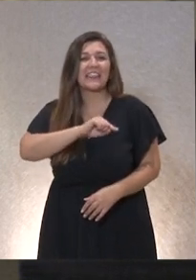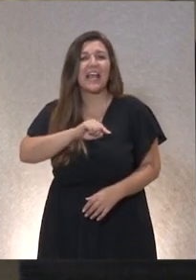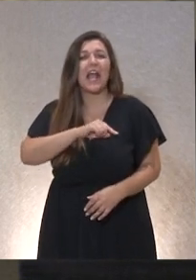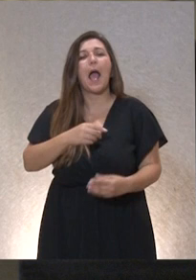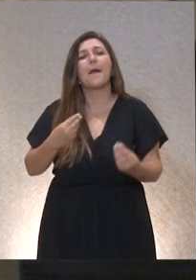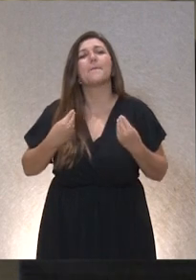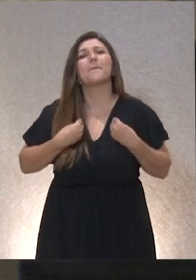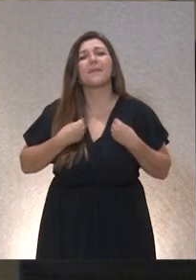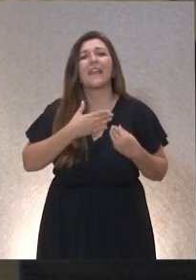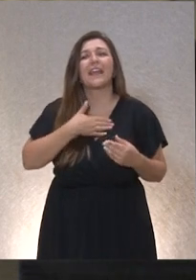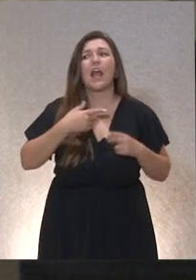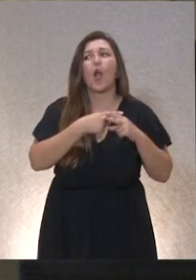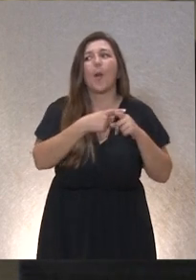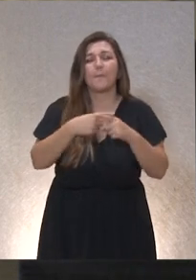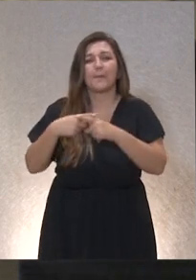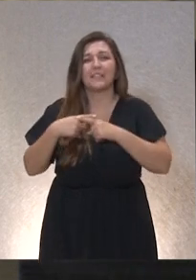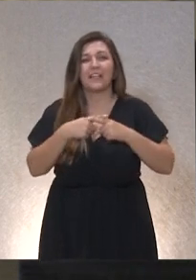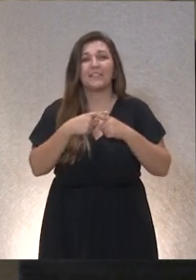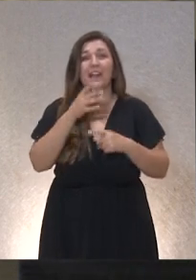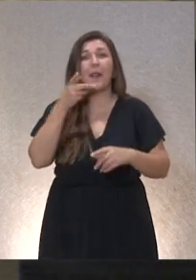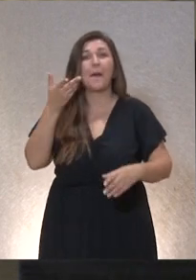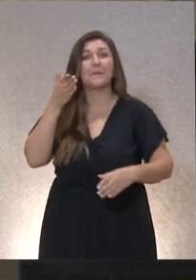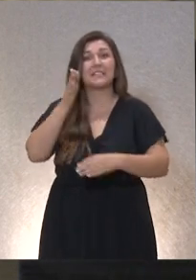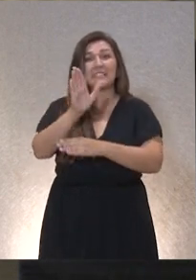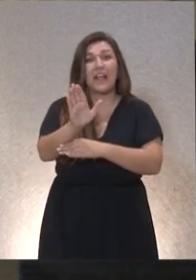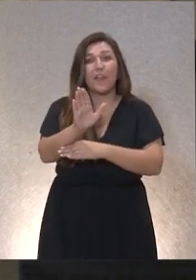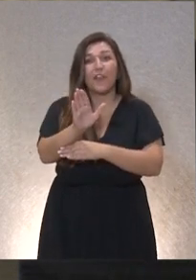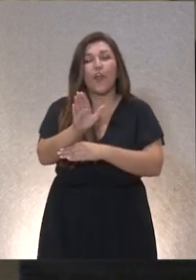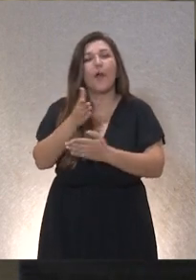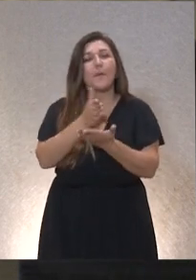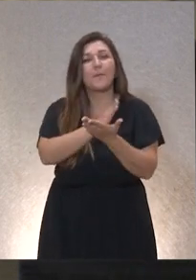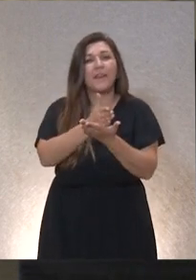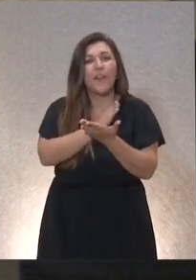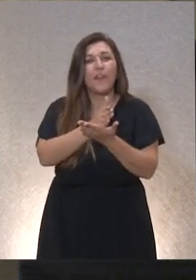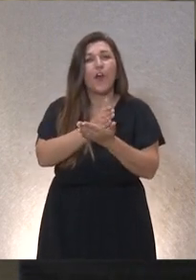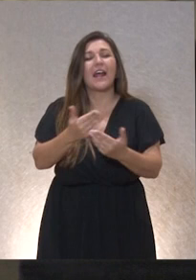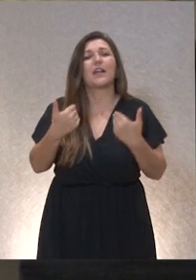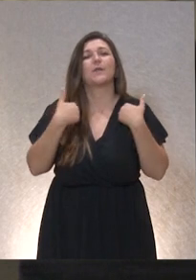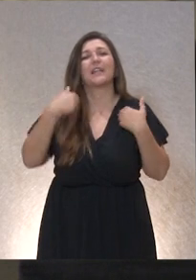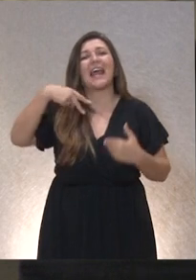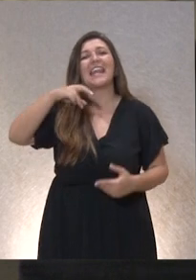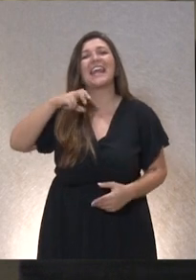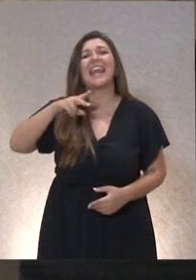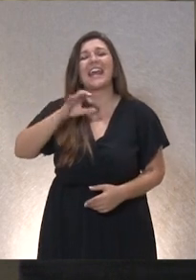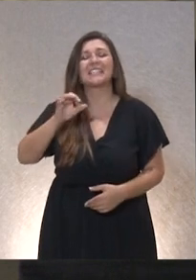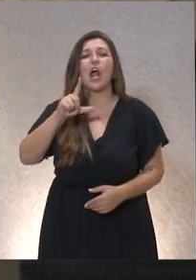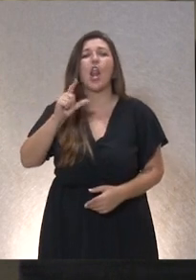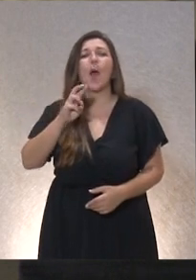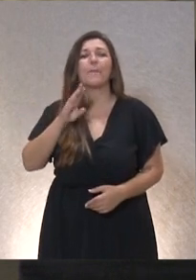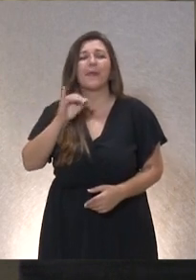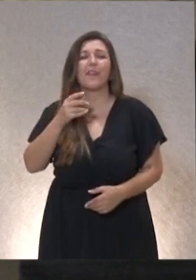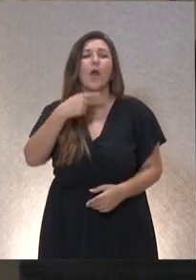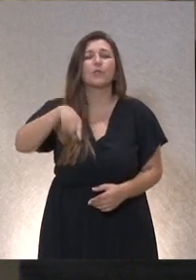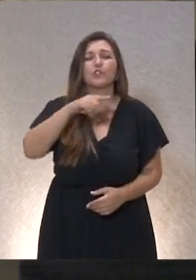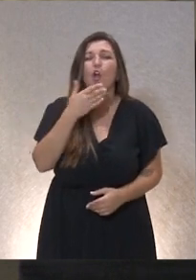querido compartir en este caso la presentación y moderación va a correr a cargo de nines López a quien muchos y muchas conocéis